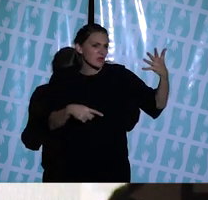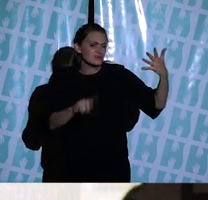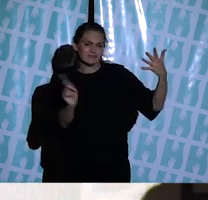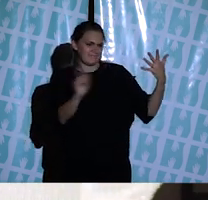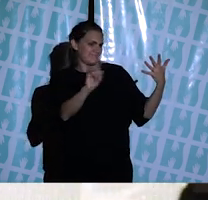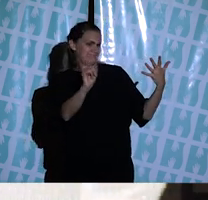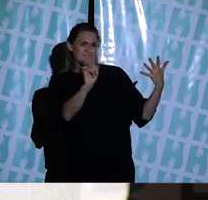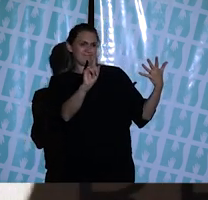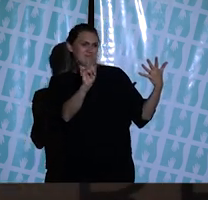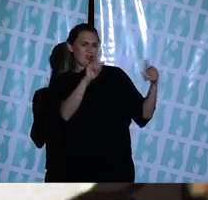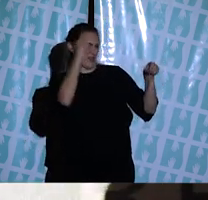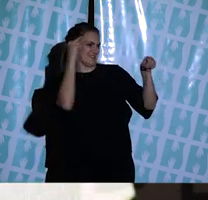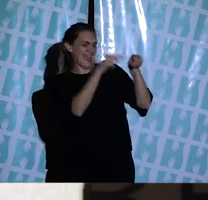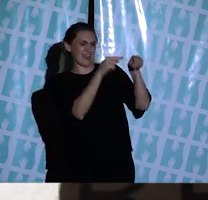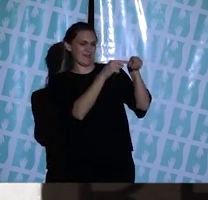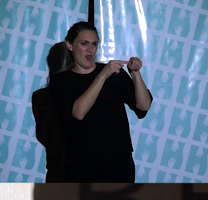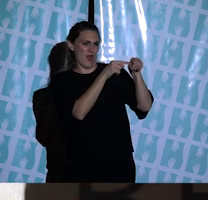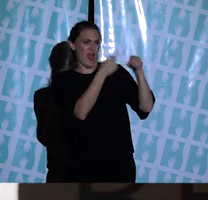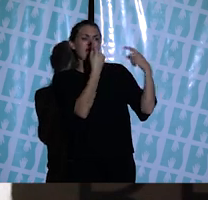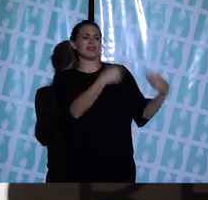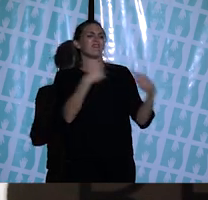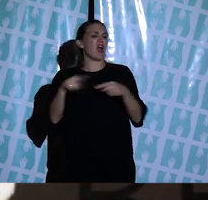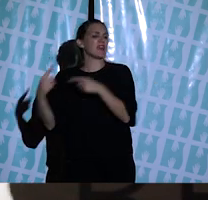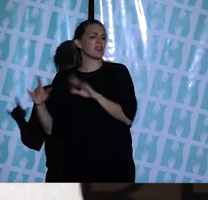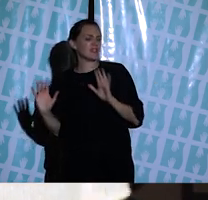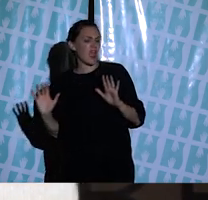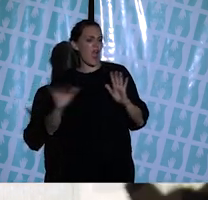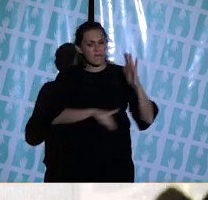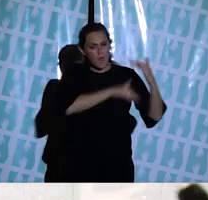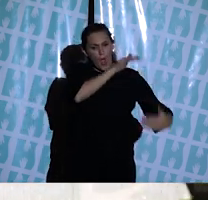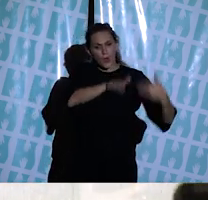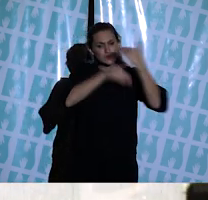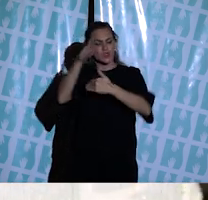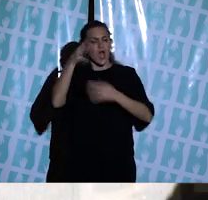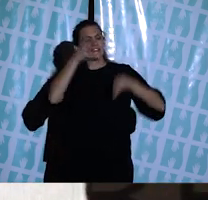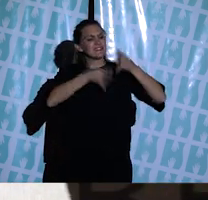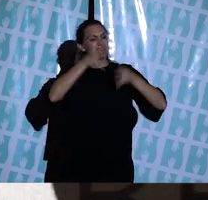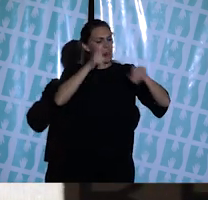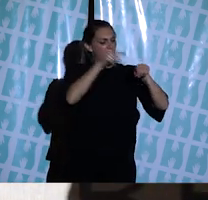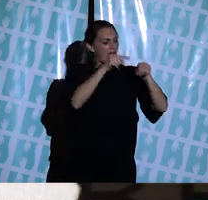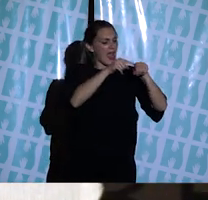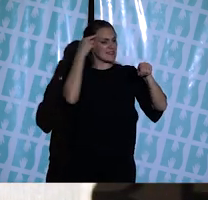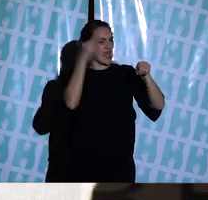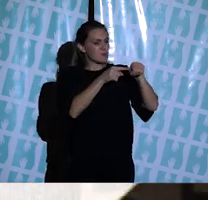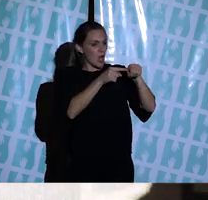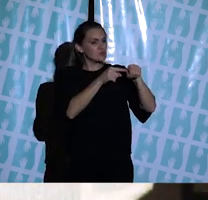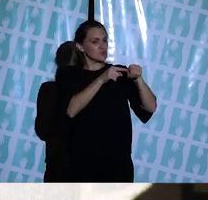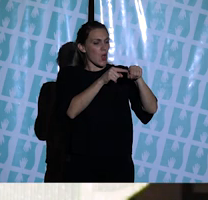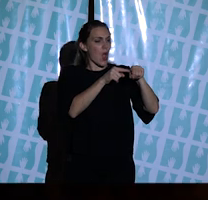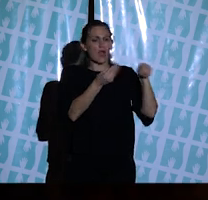es un cerebro diferente. La evolución del sistema nervioso ha sido en capas, es decir,